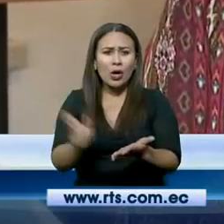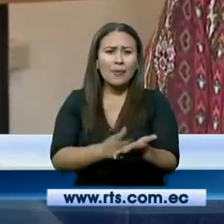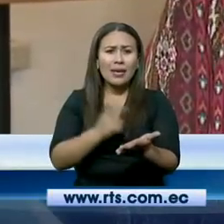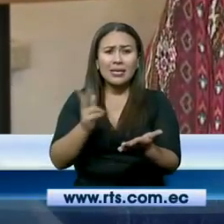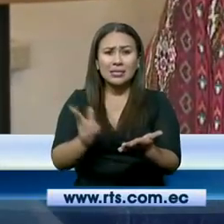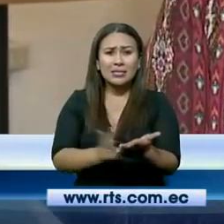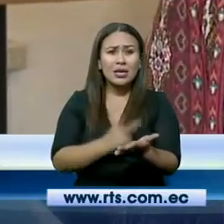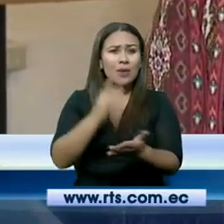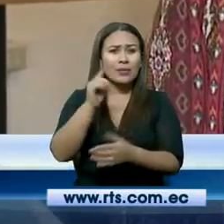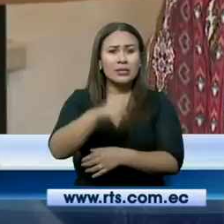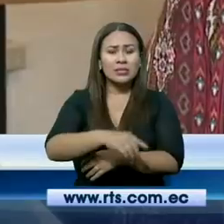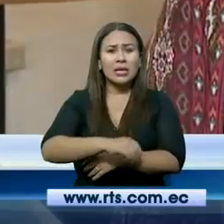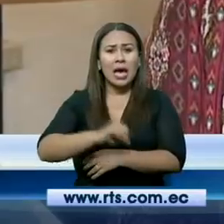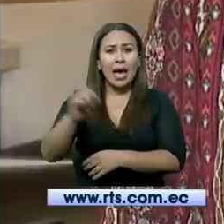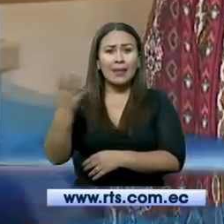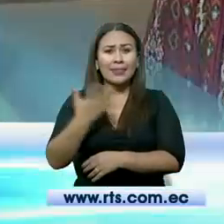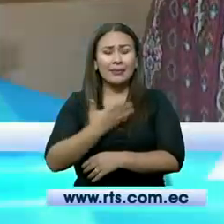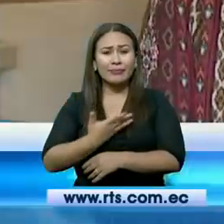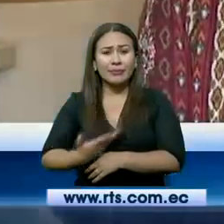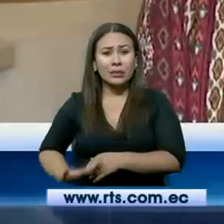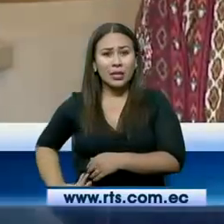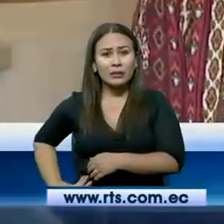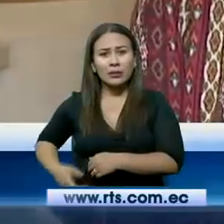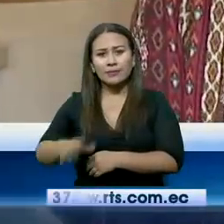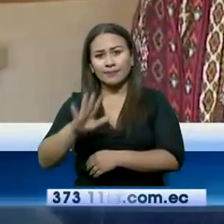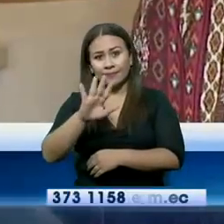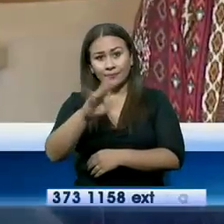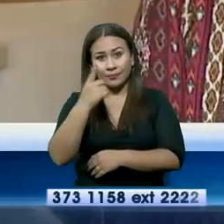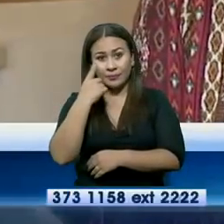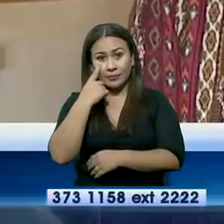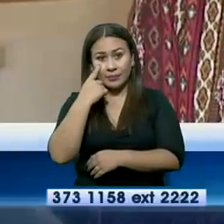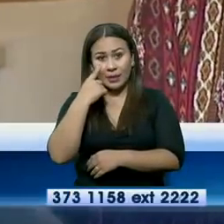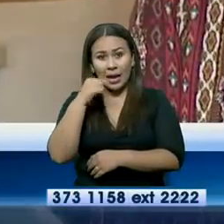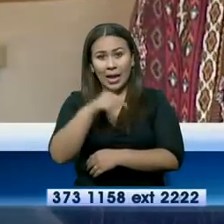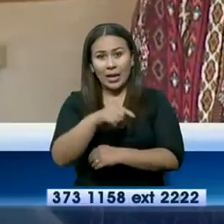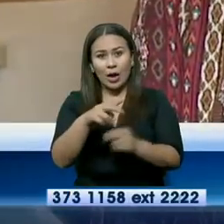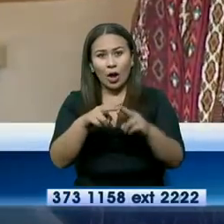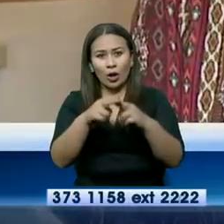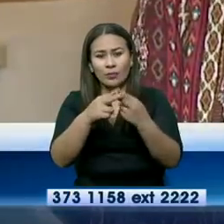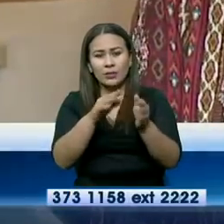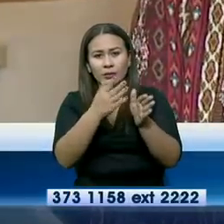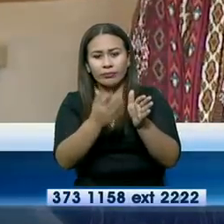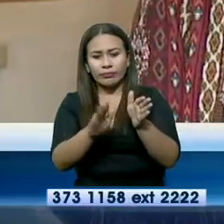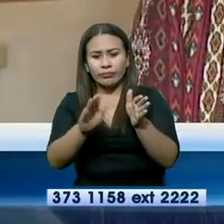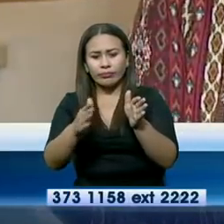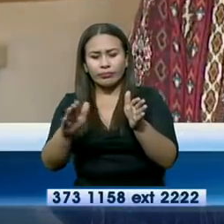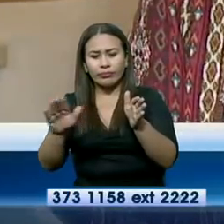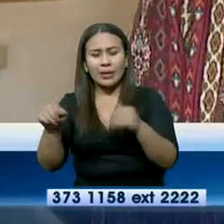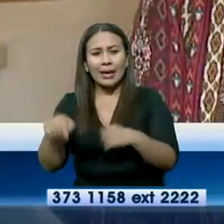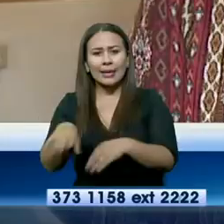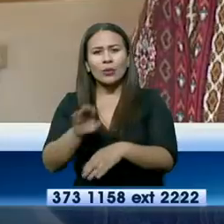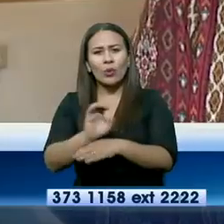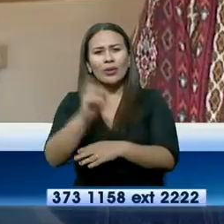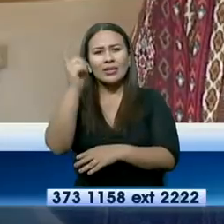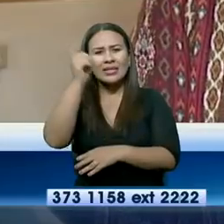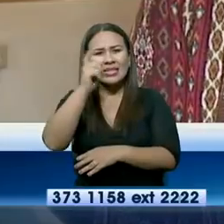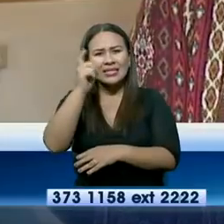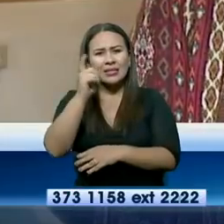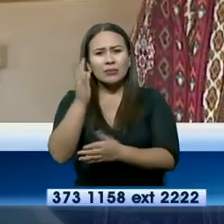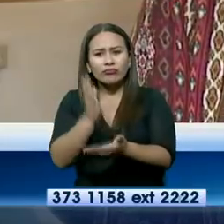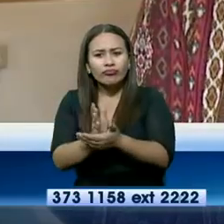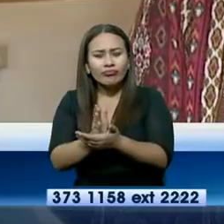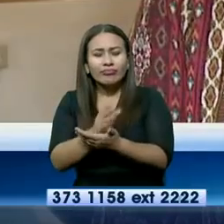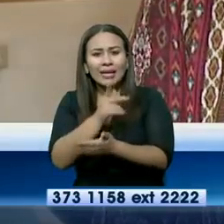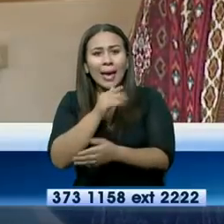crisis social. Yo diría que a partir de allí es cuando se empieza a hablar fundamentalmente en el Ecuador de la necesidad de limitar el